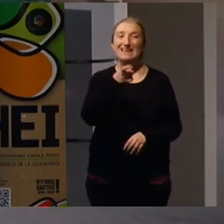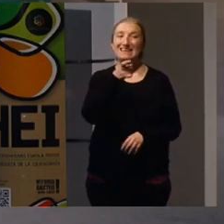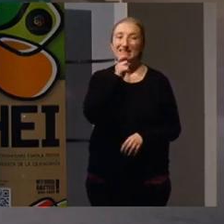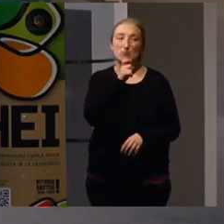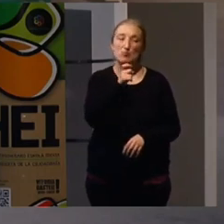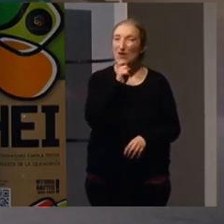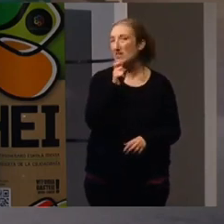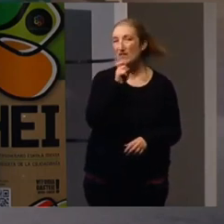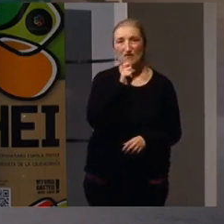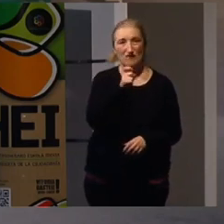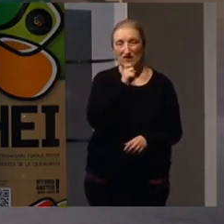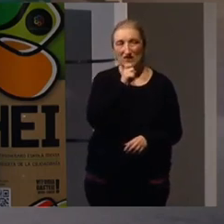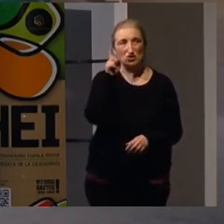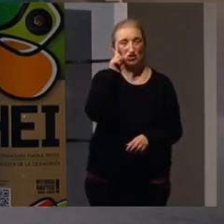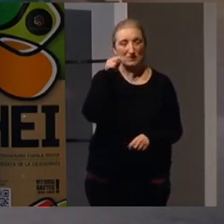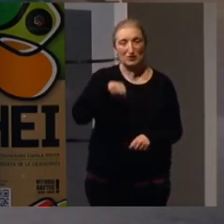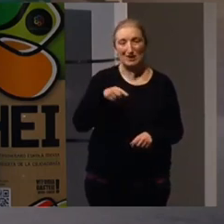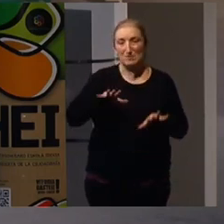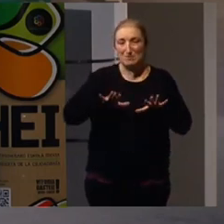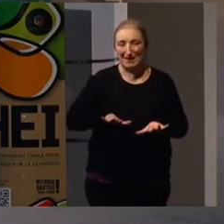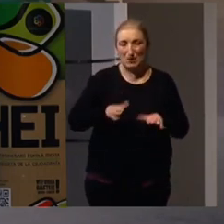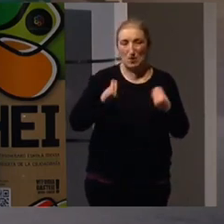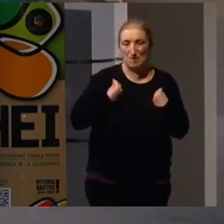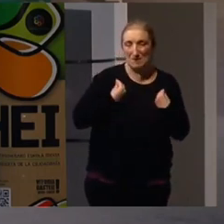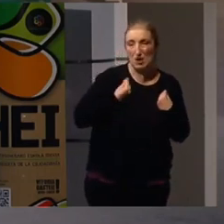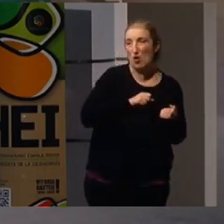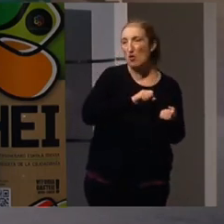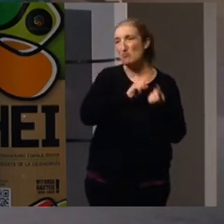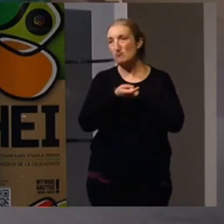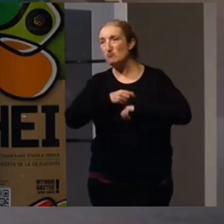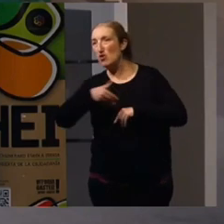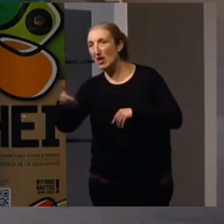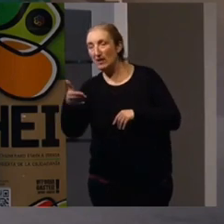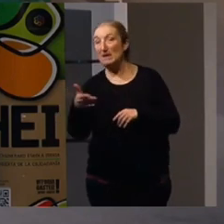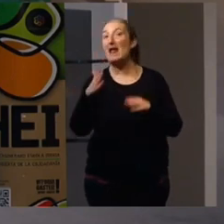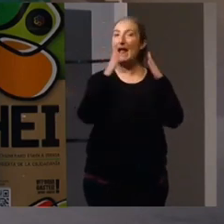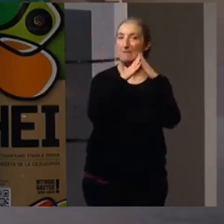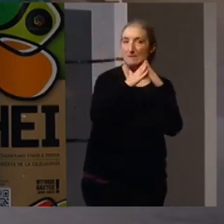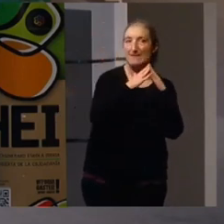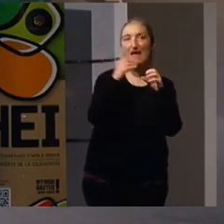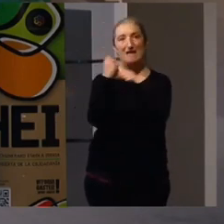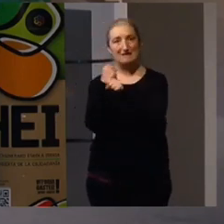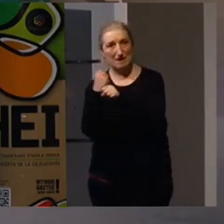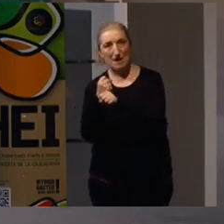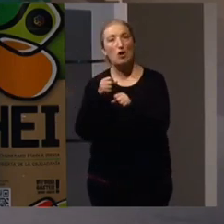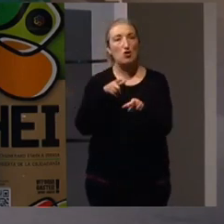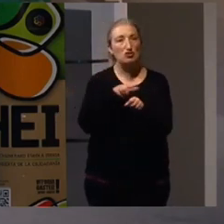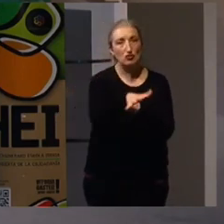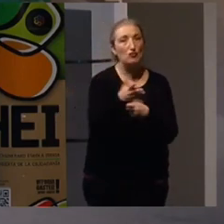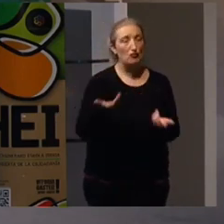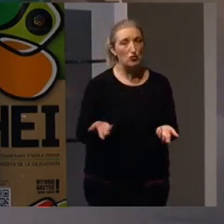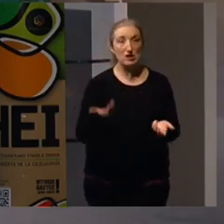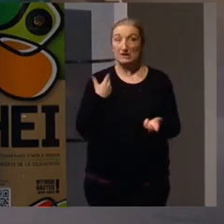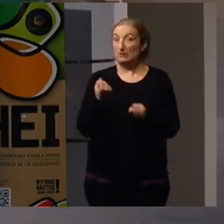difícil que surja si no sabes si te vas a quedar en un sitio o no. Este arraigo no aplica solo a la vivienda, aplica también al trabajo. O sea, si tú no tienes una